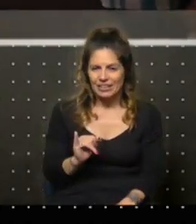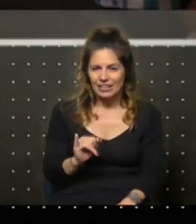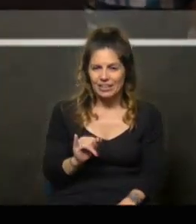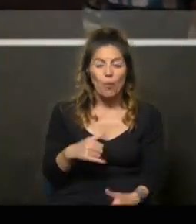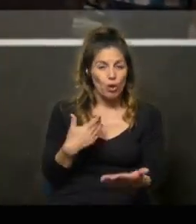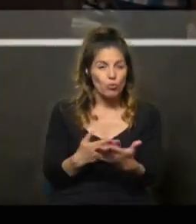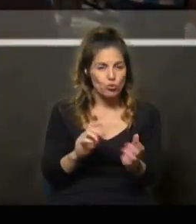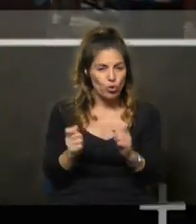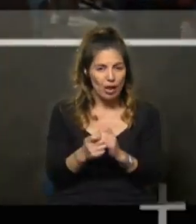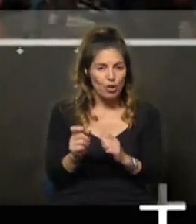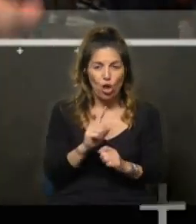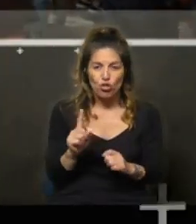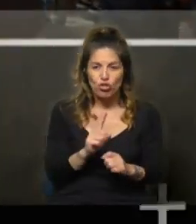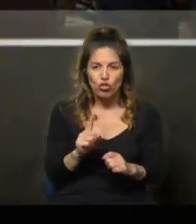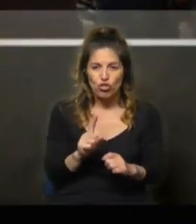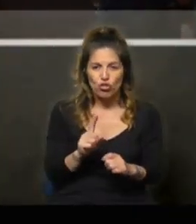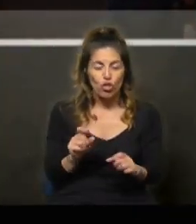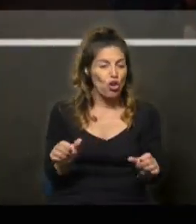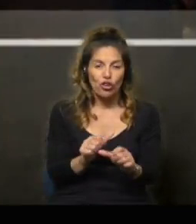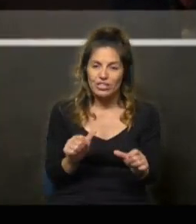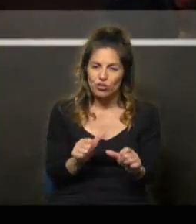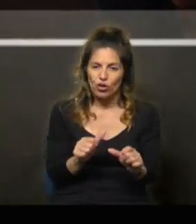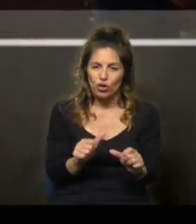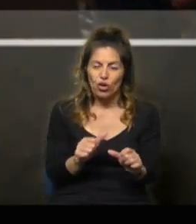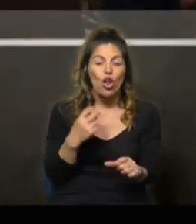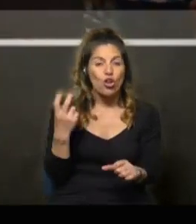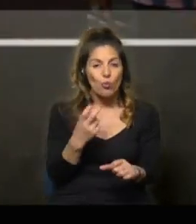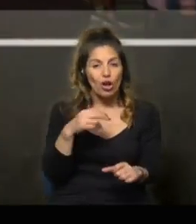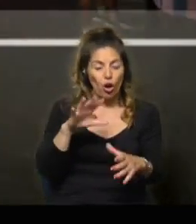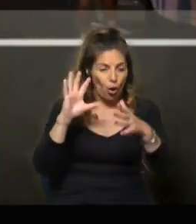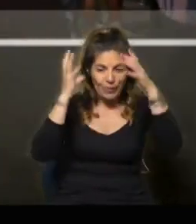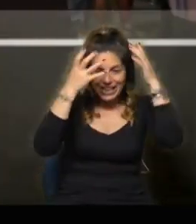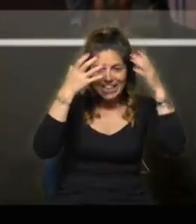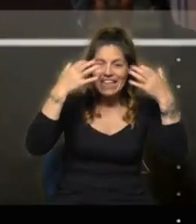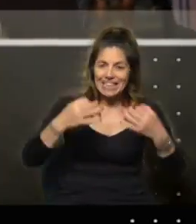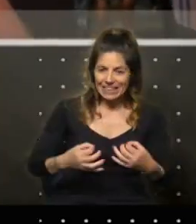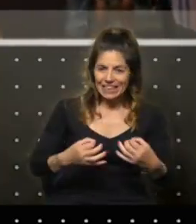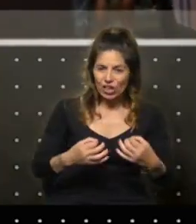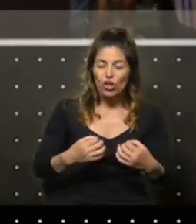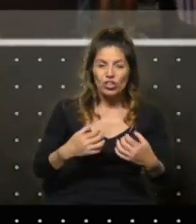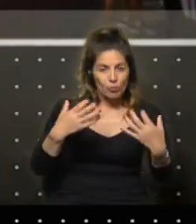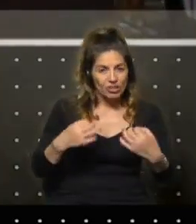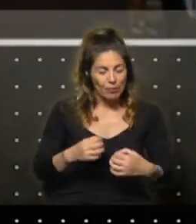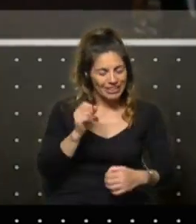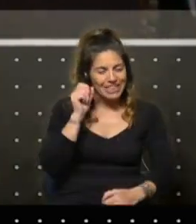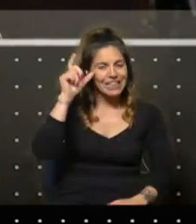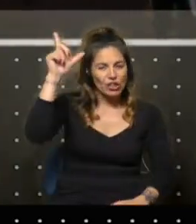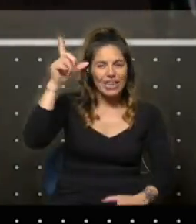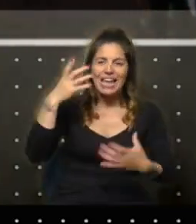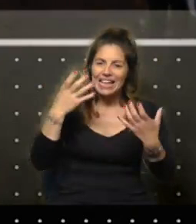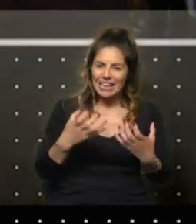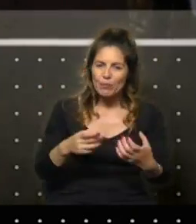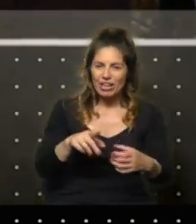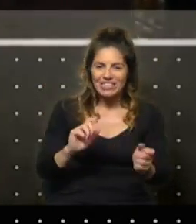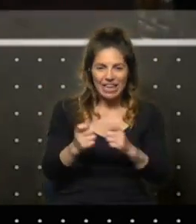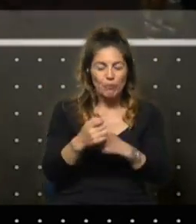propuso un cambio que no lo no lo no lo hizo lo buscamos con mi ley y creo que justamente los que somos Honestamente intelectuales que queremos que ese